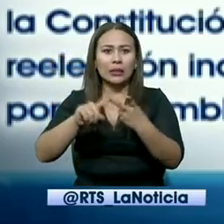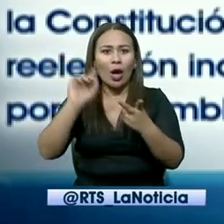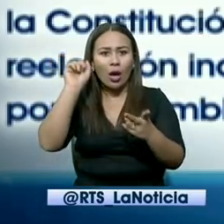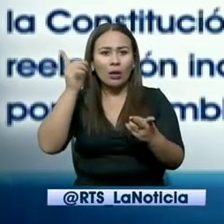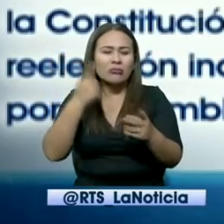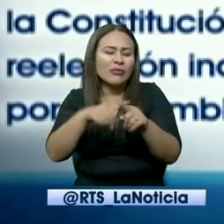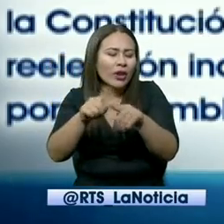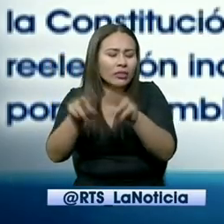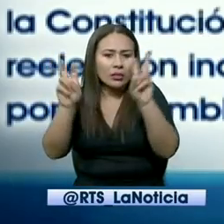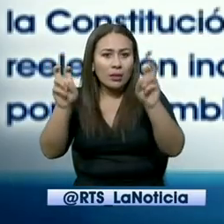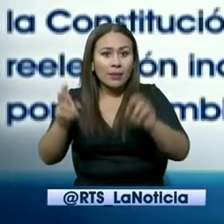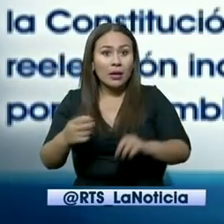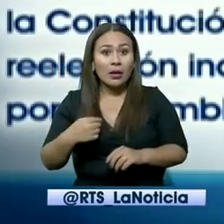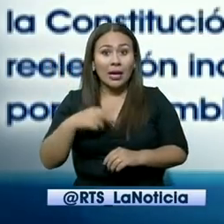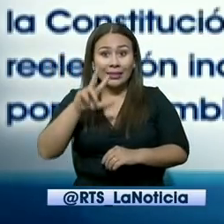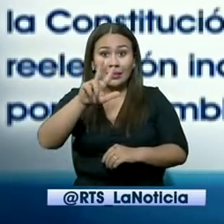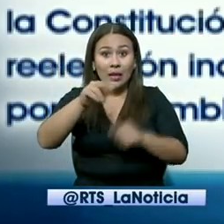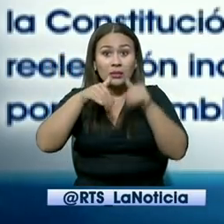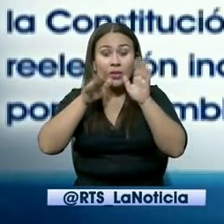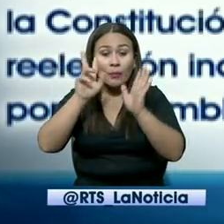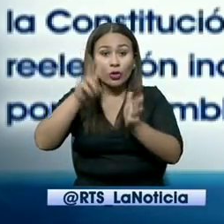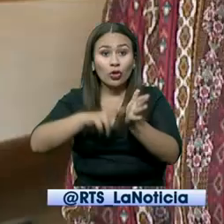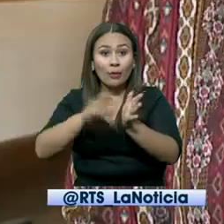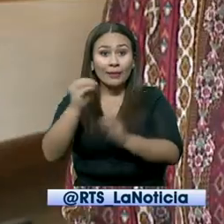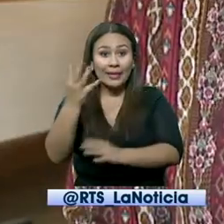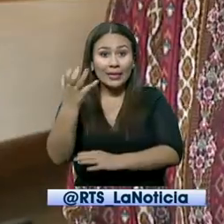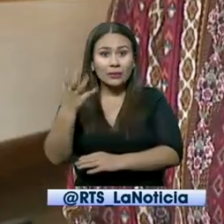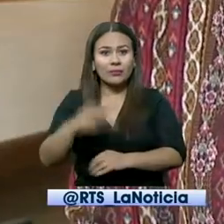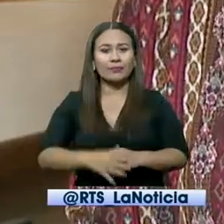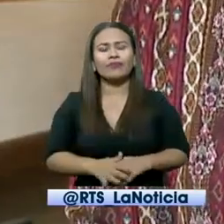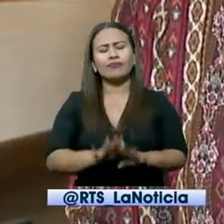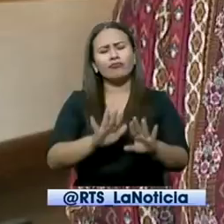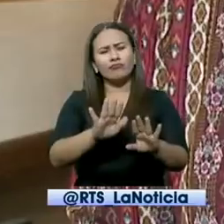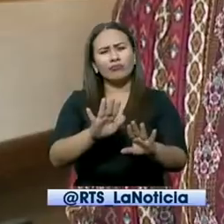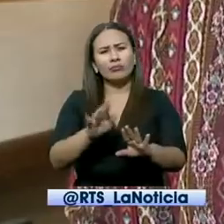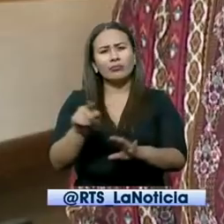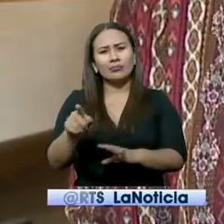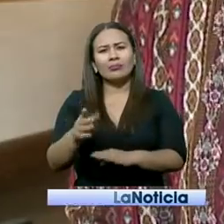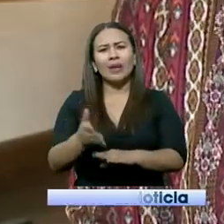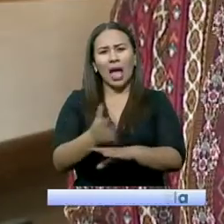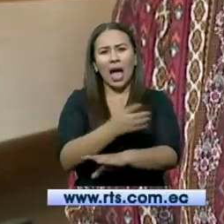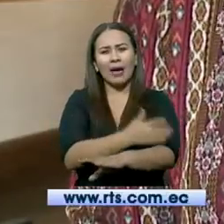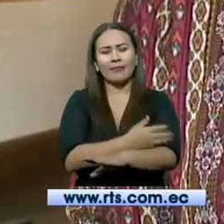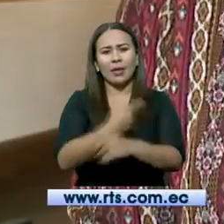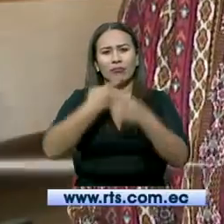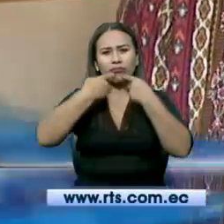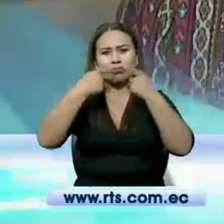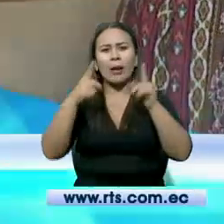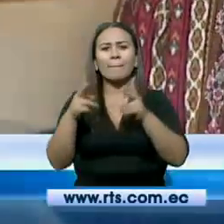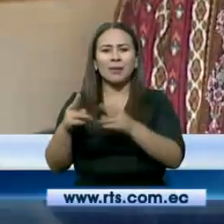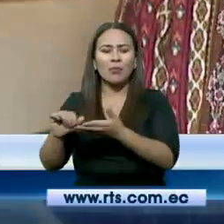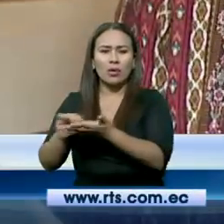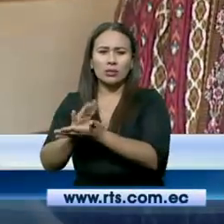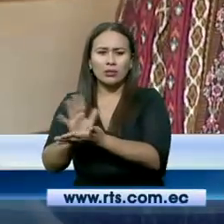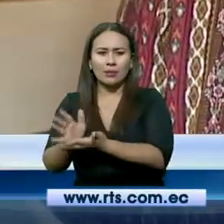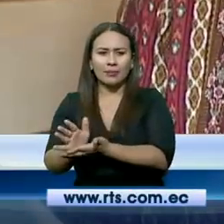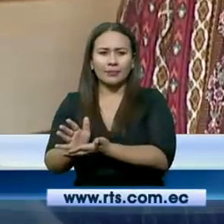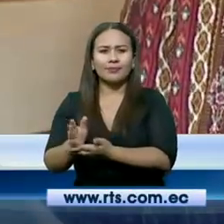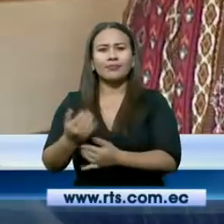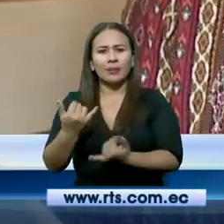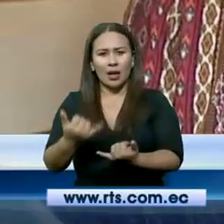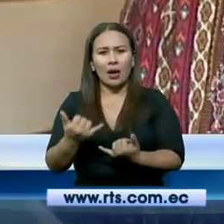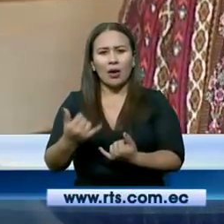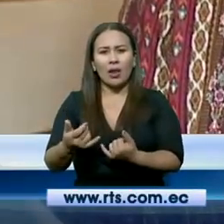Nacional el 3 de diciembre del 2015? Se hizo esa especie de manipulación a través de la propia Asamblea. Yo creo que ahora se trata